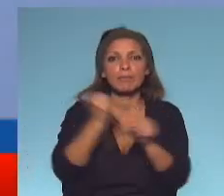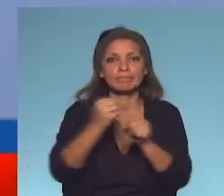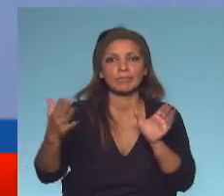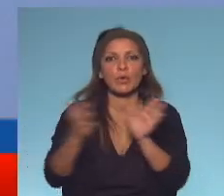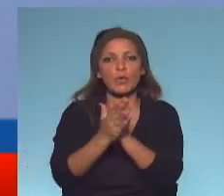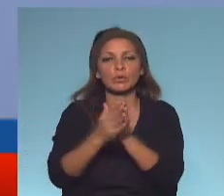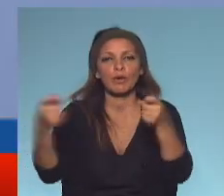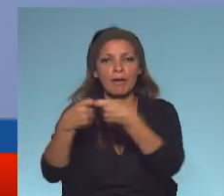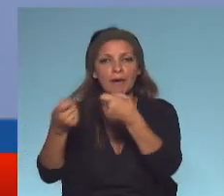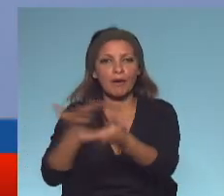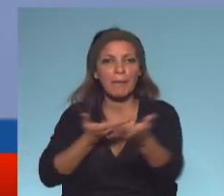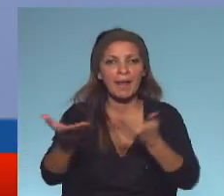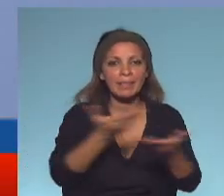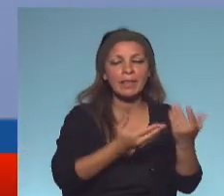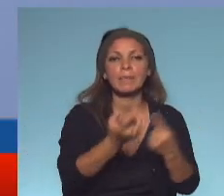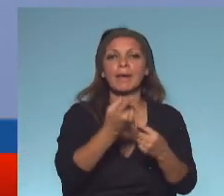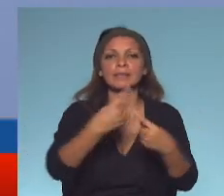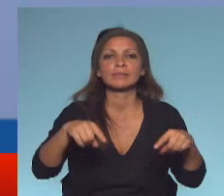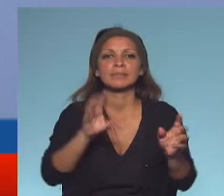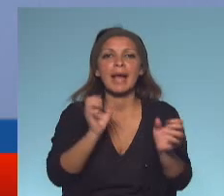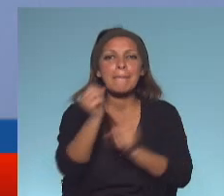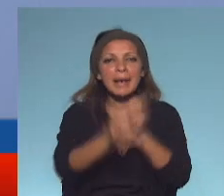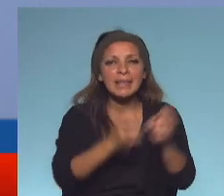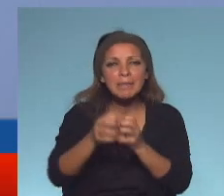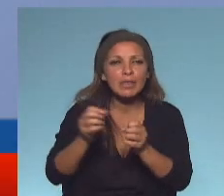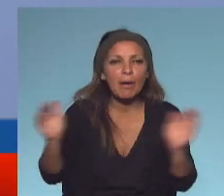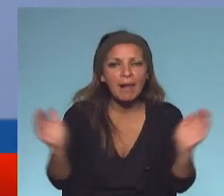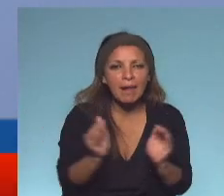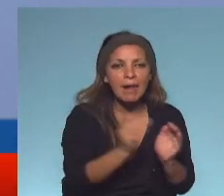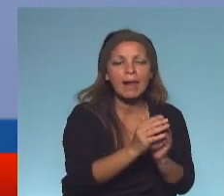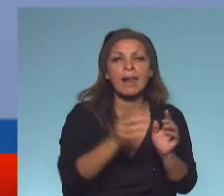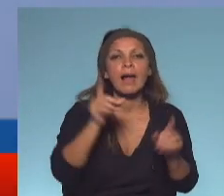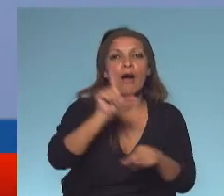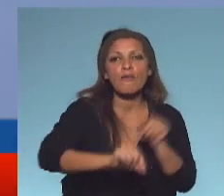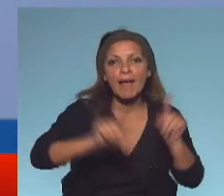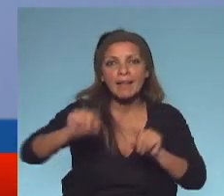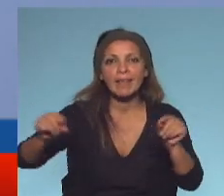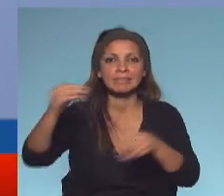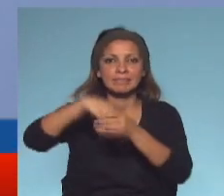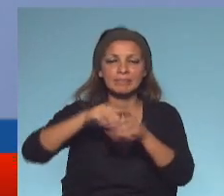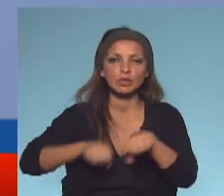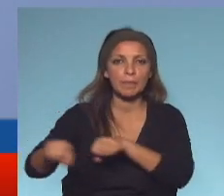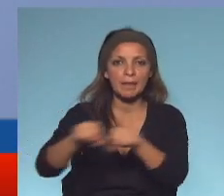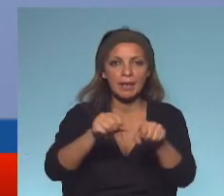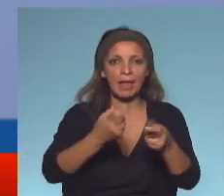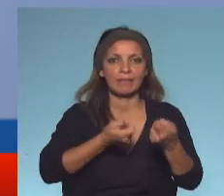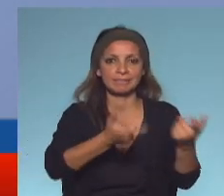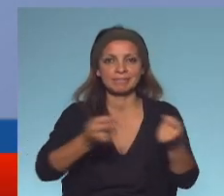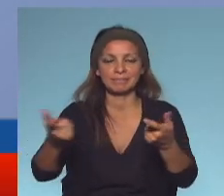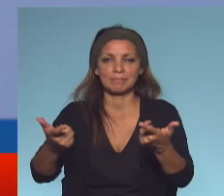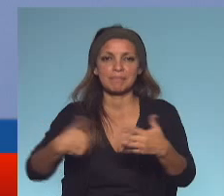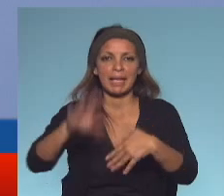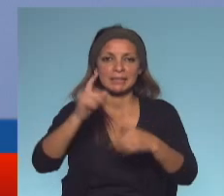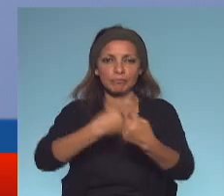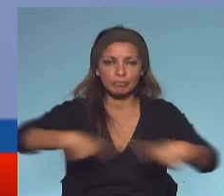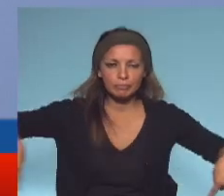con las pequeños emprendimientos en oferta en los supermercados y poder ampliar justamente la oferta